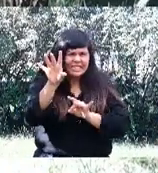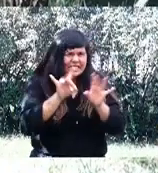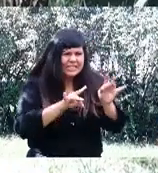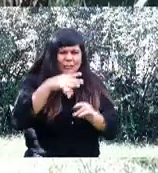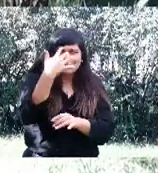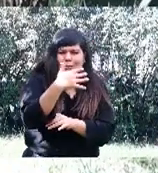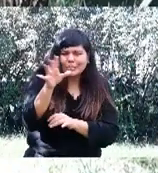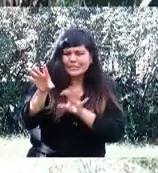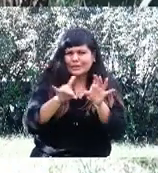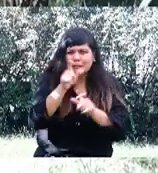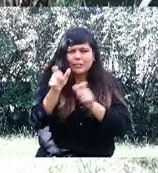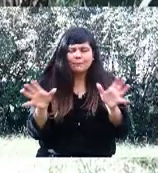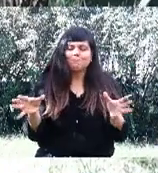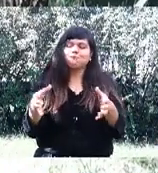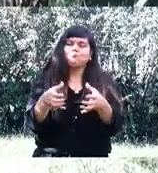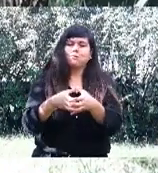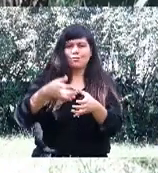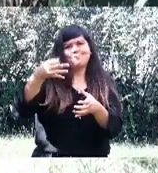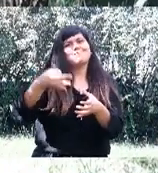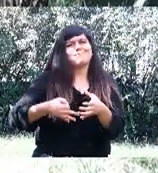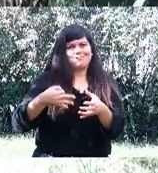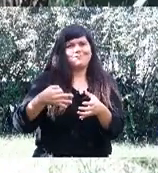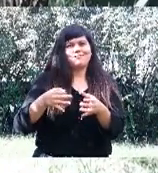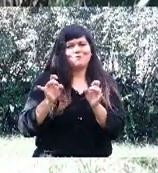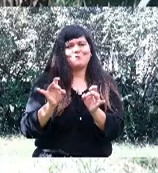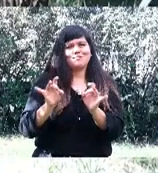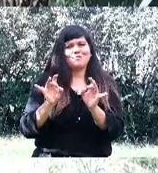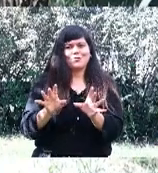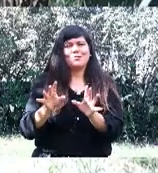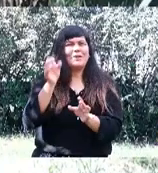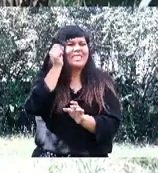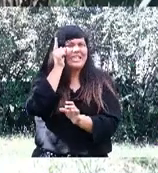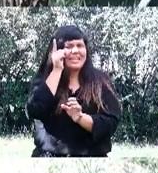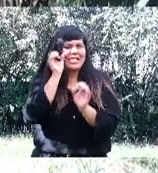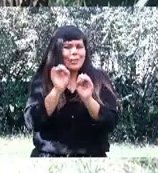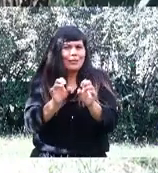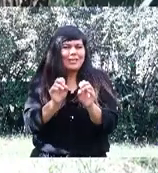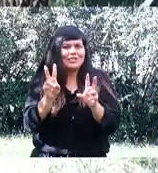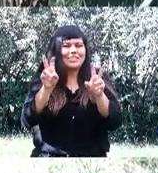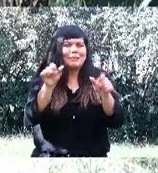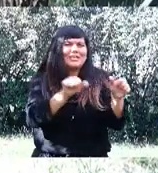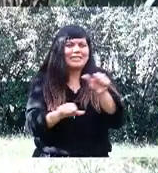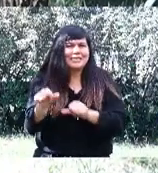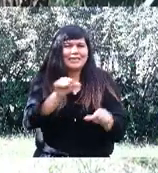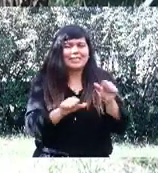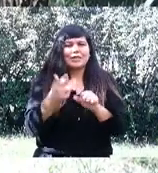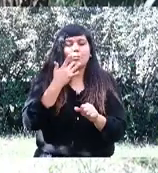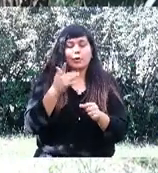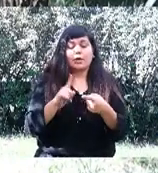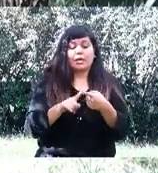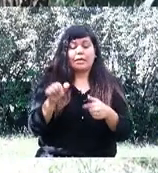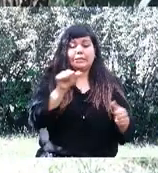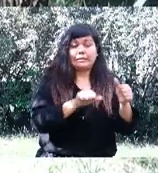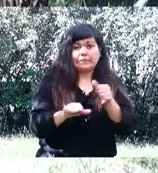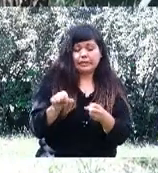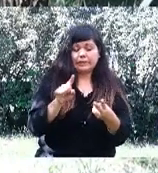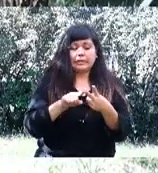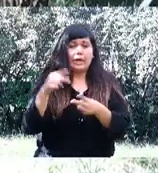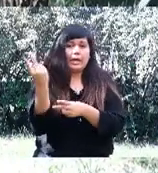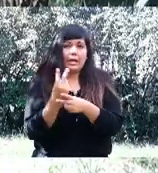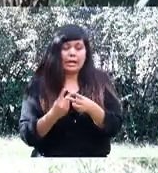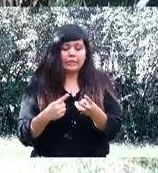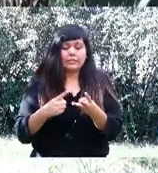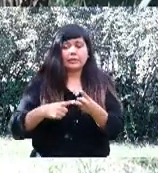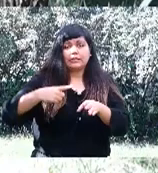clave para poder poder entender esta educación de ciencia porque estábamos fusionando ciencia arte